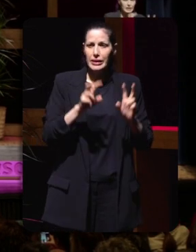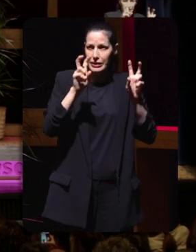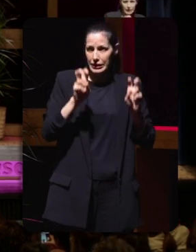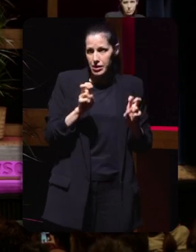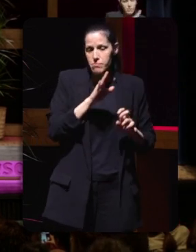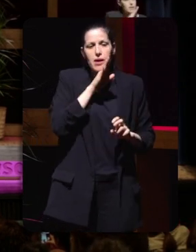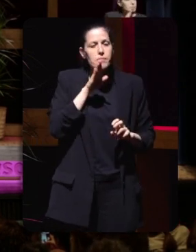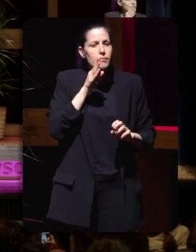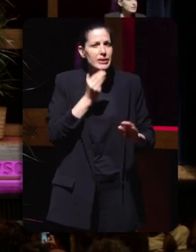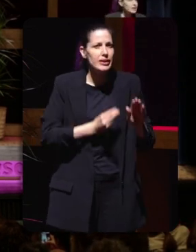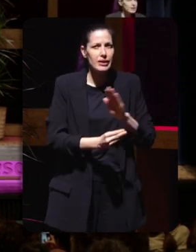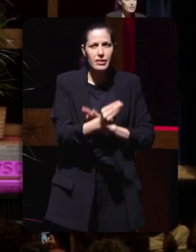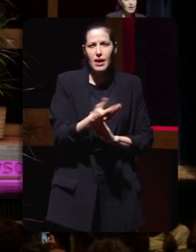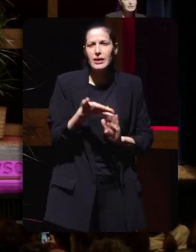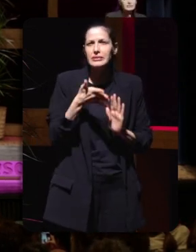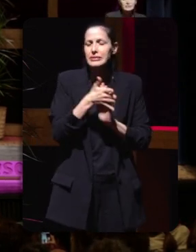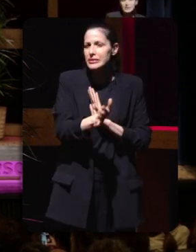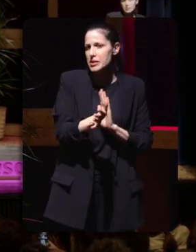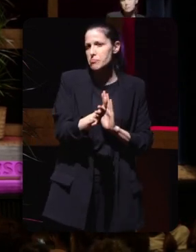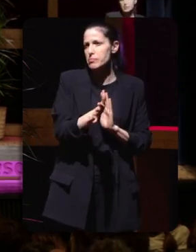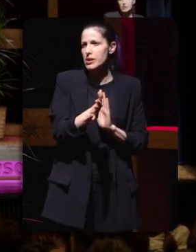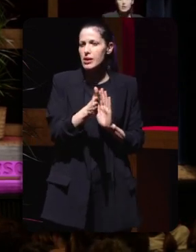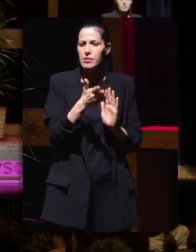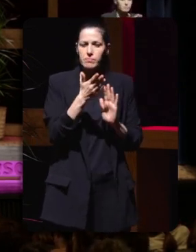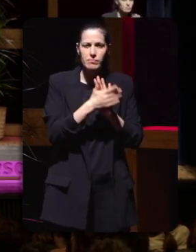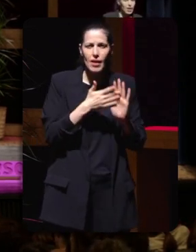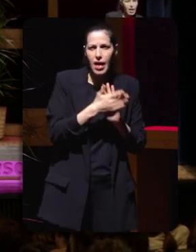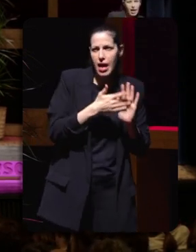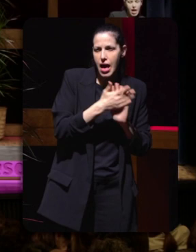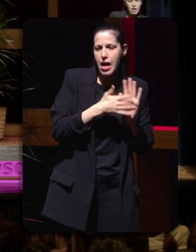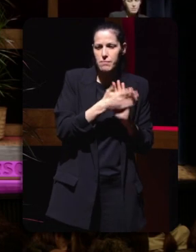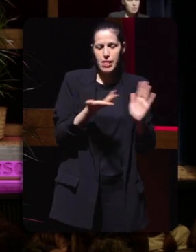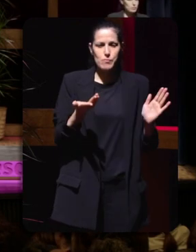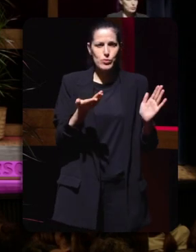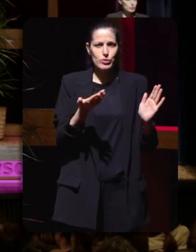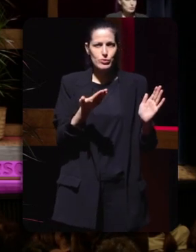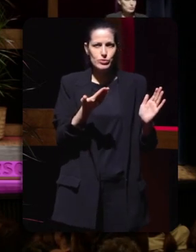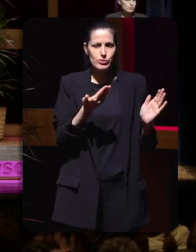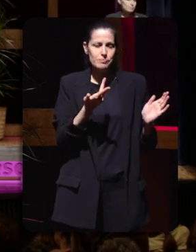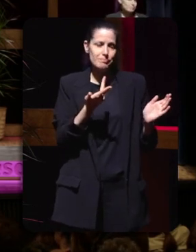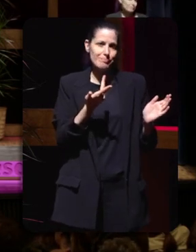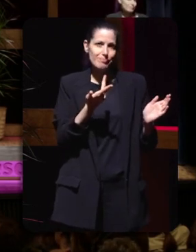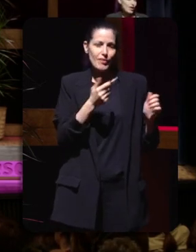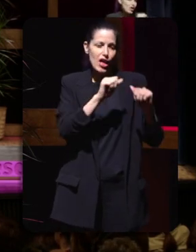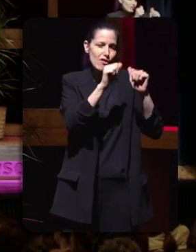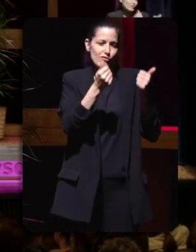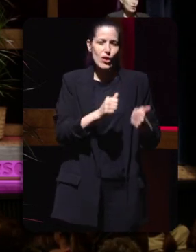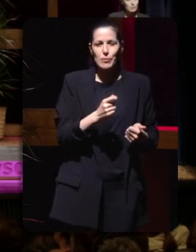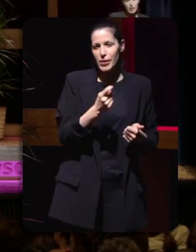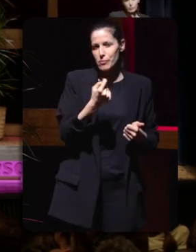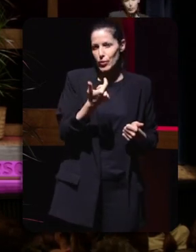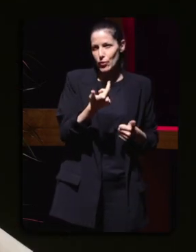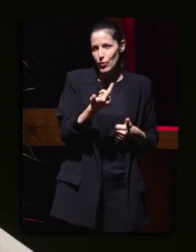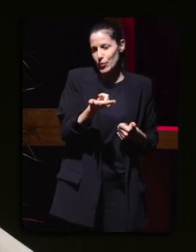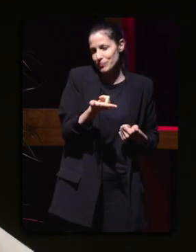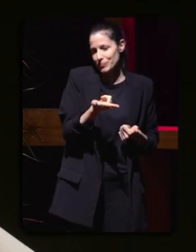diminutivos no había mucha bibliografía Pero bueno había algunas revistas de maternidad que las podréis ver en el